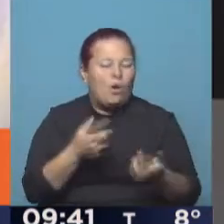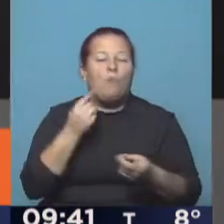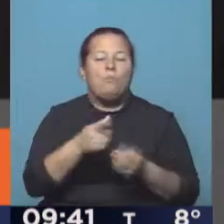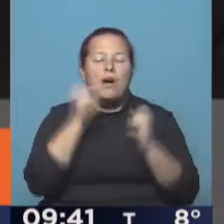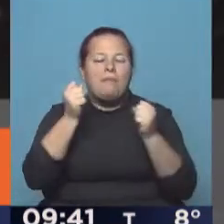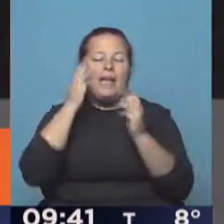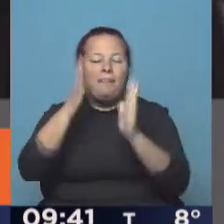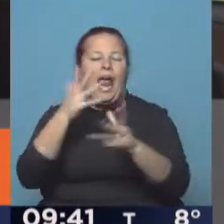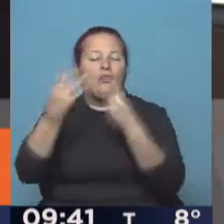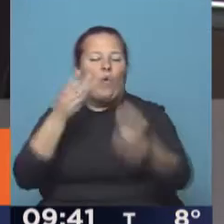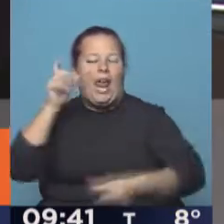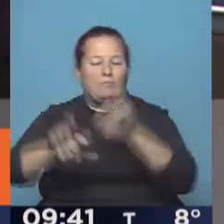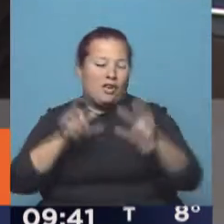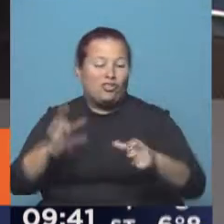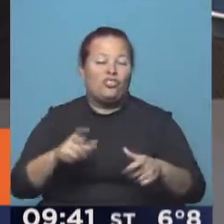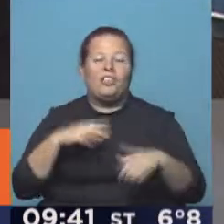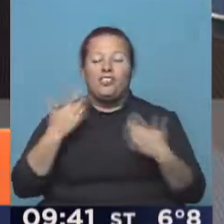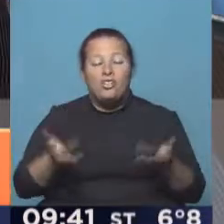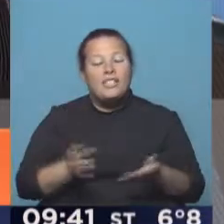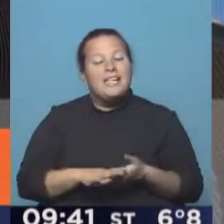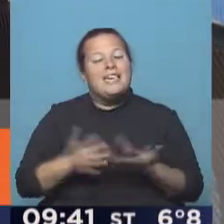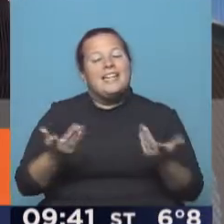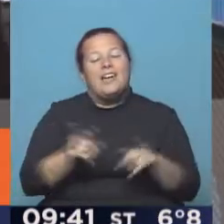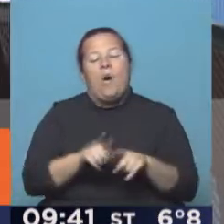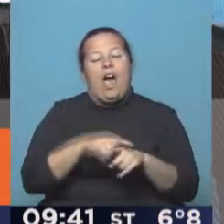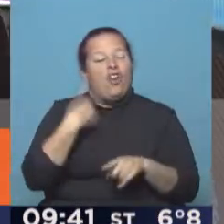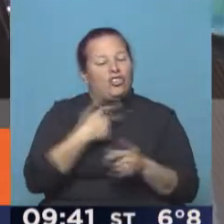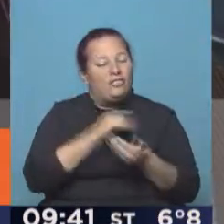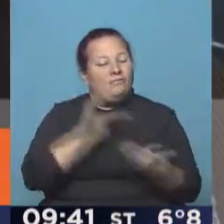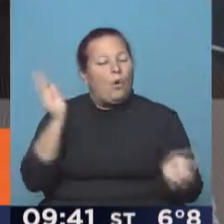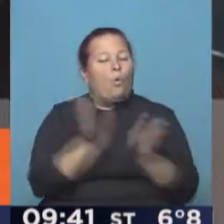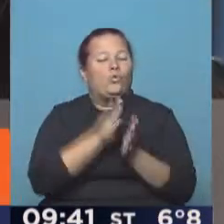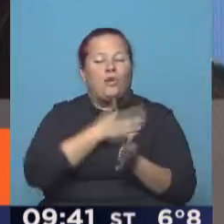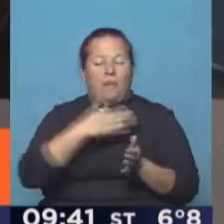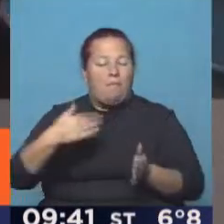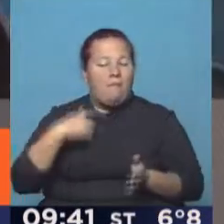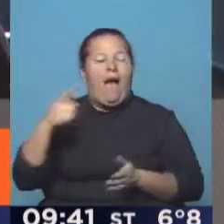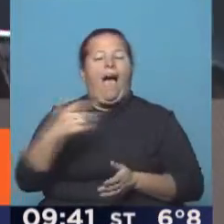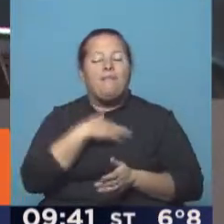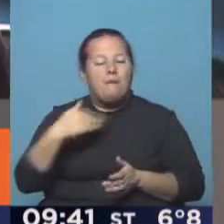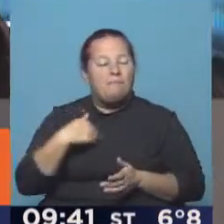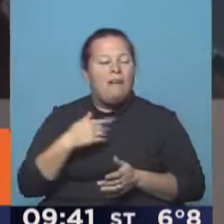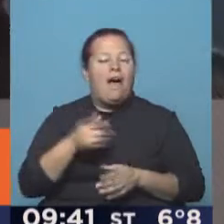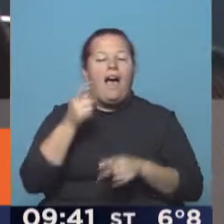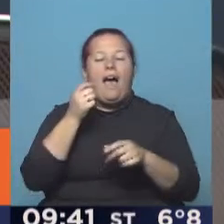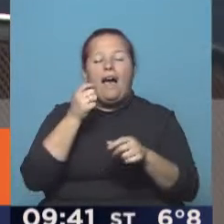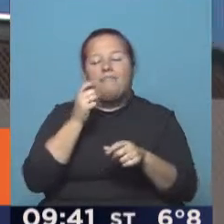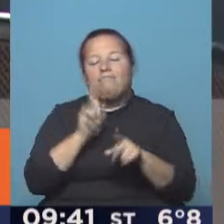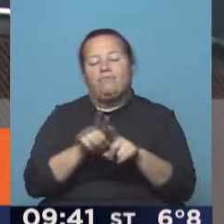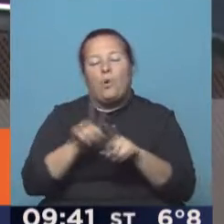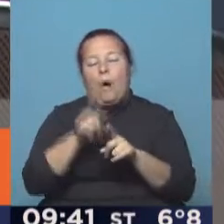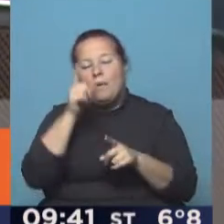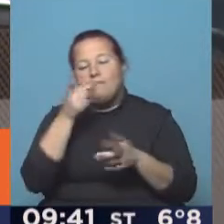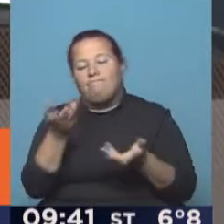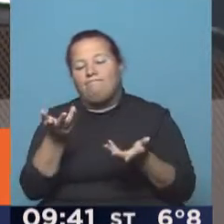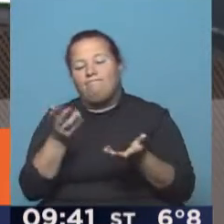dedicó a la gente, sí, se dedicó... Seguro. Entonces, prácticamente nosotros nos criamos con mi madre. Mi madre hacía el papel de casi